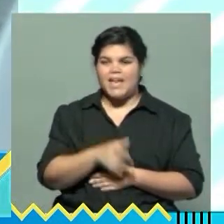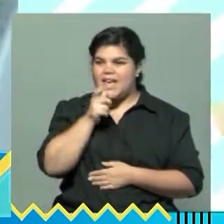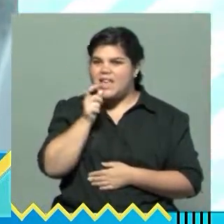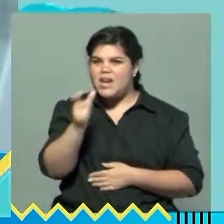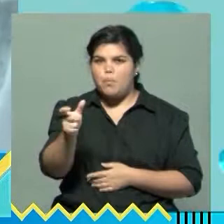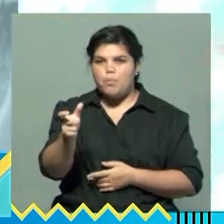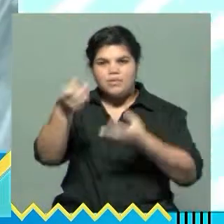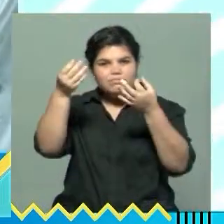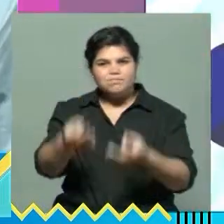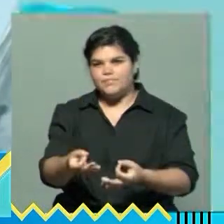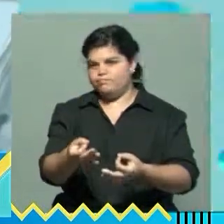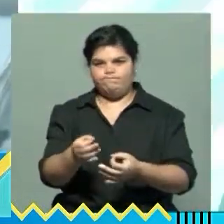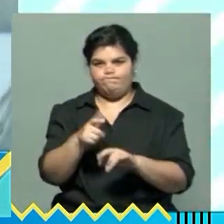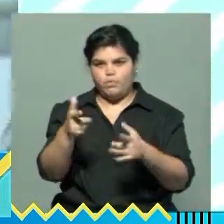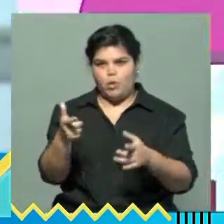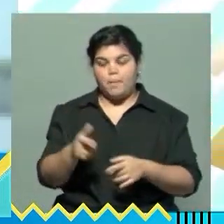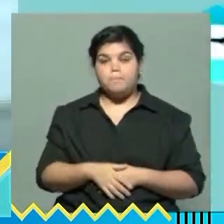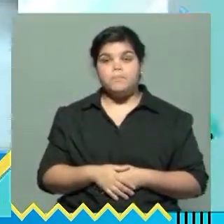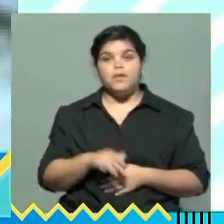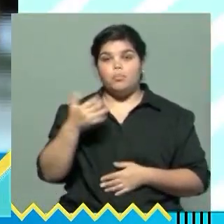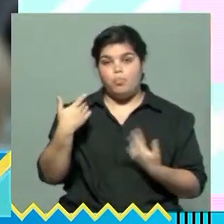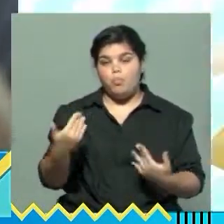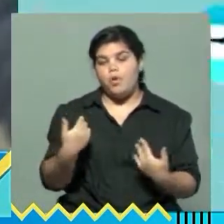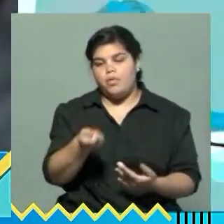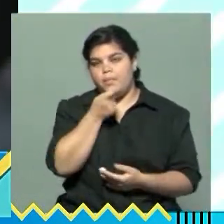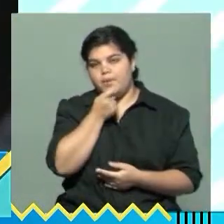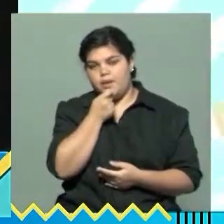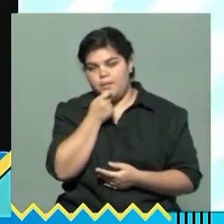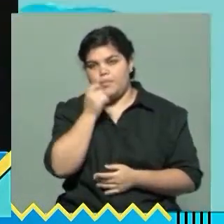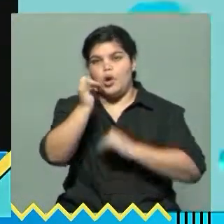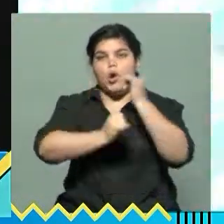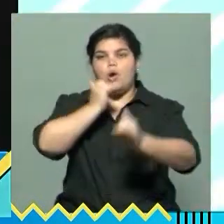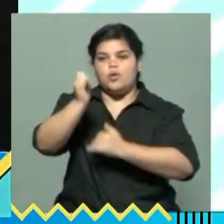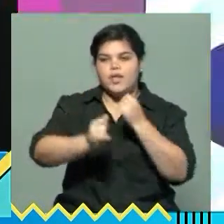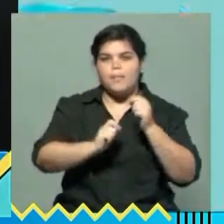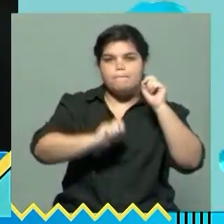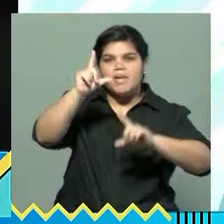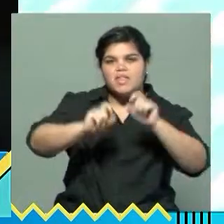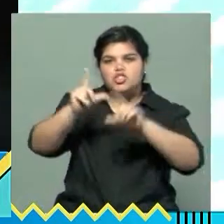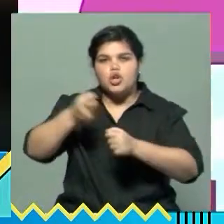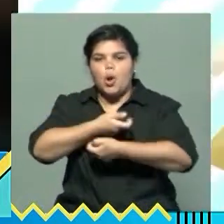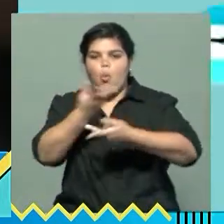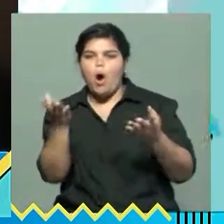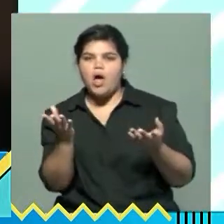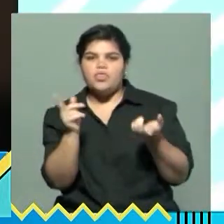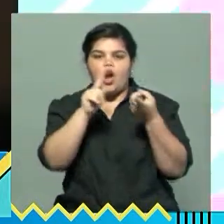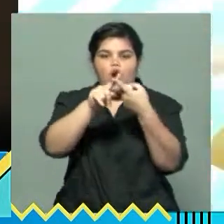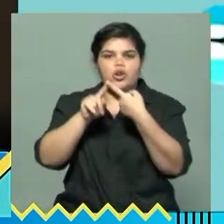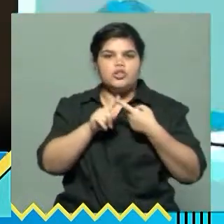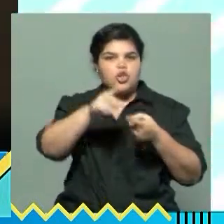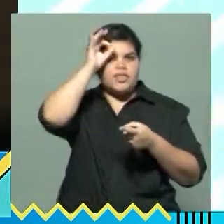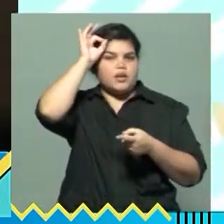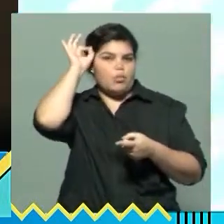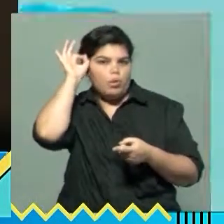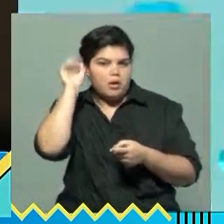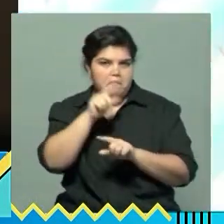respuesta directa. Bien. Sí te puedo narrar, es decir, no hay mediciones de conectividad neuronal